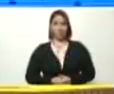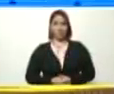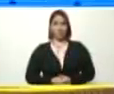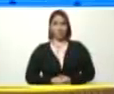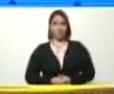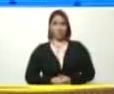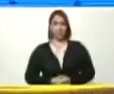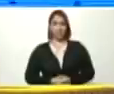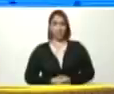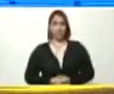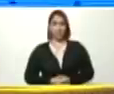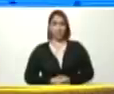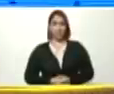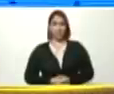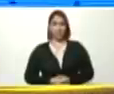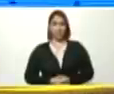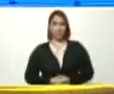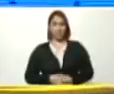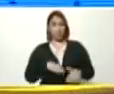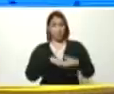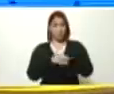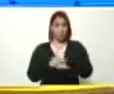y dos juegos de alpargata.